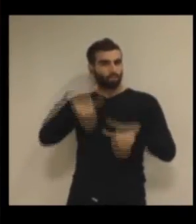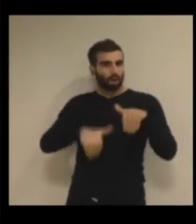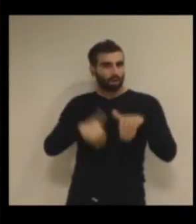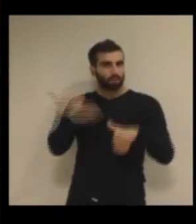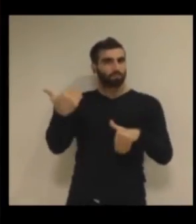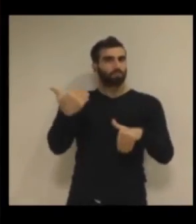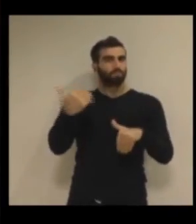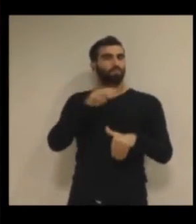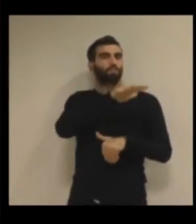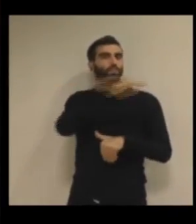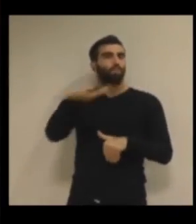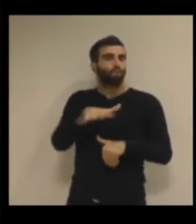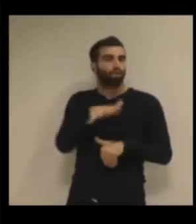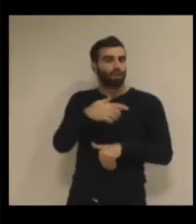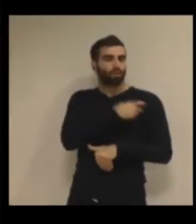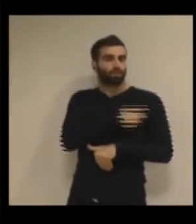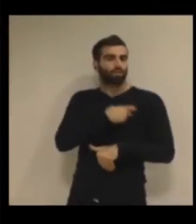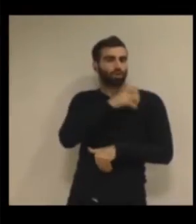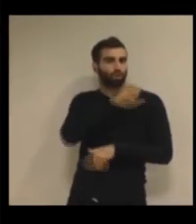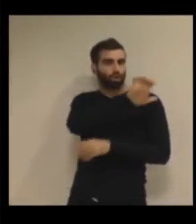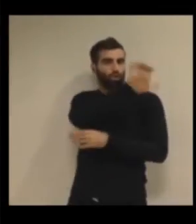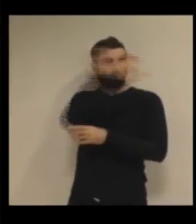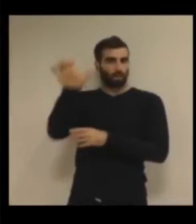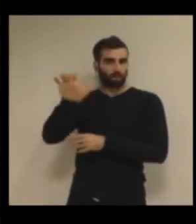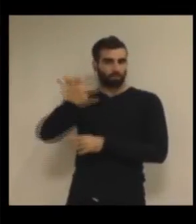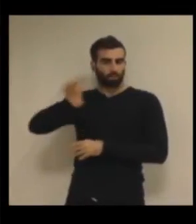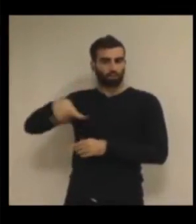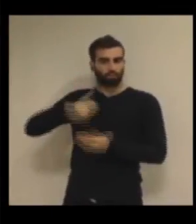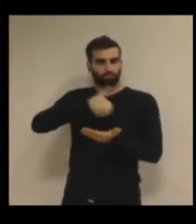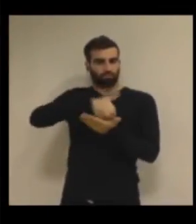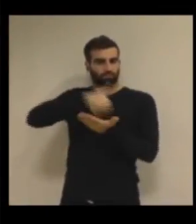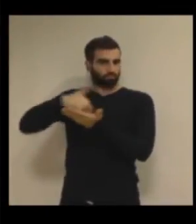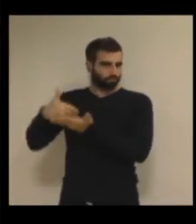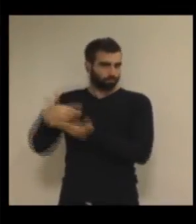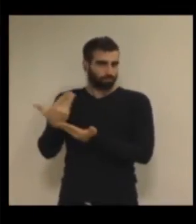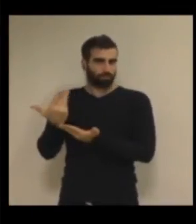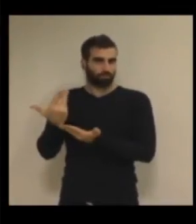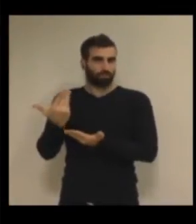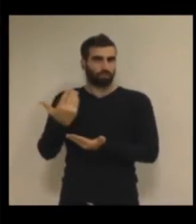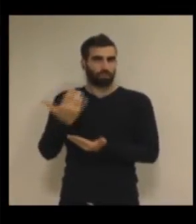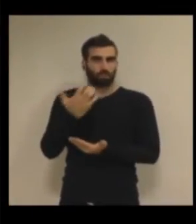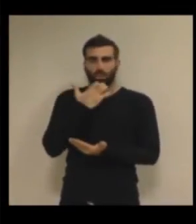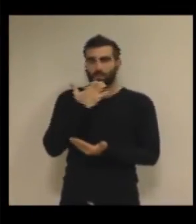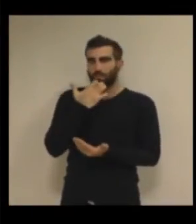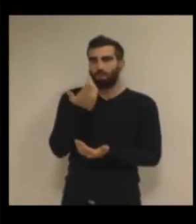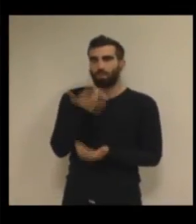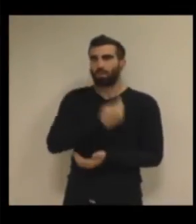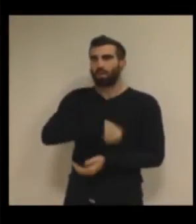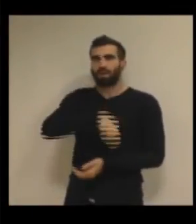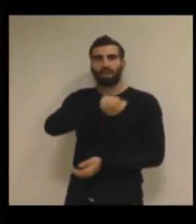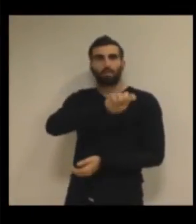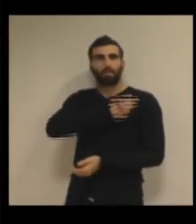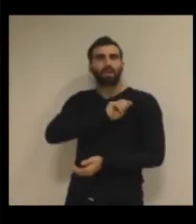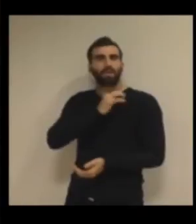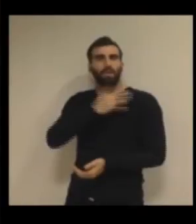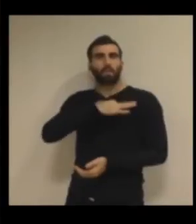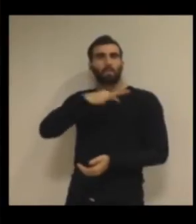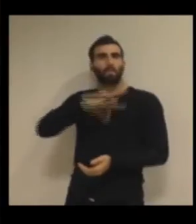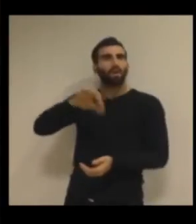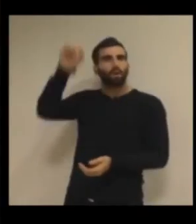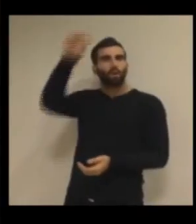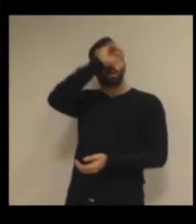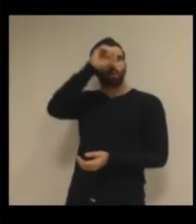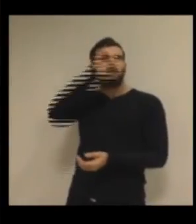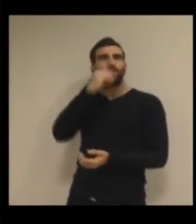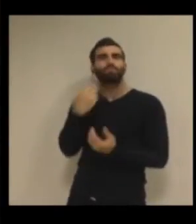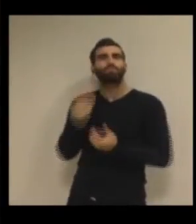Comisión Europea, en la que se nos consultase a los ciudadanos, ¿no? Pues desde España pudiéramos opinar en el